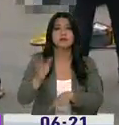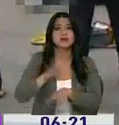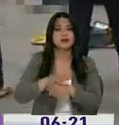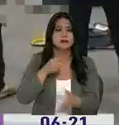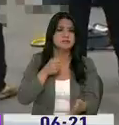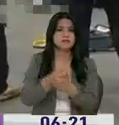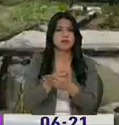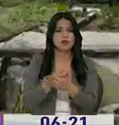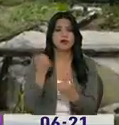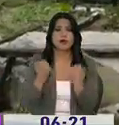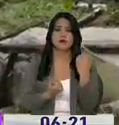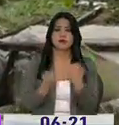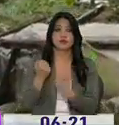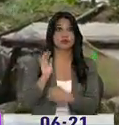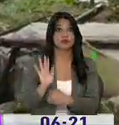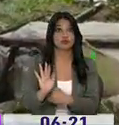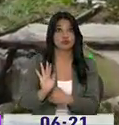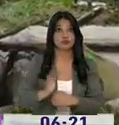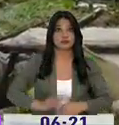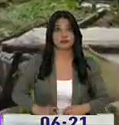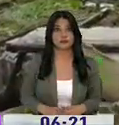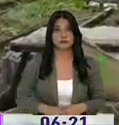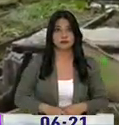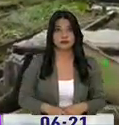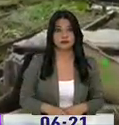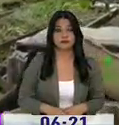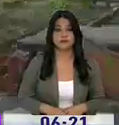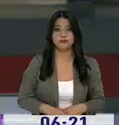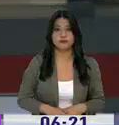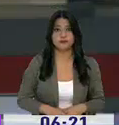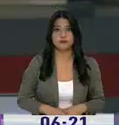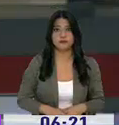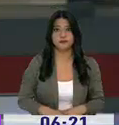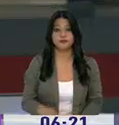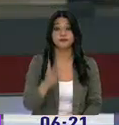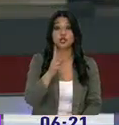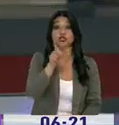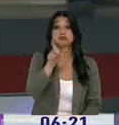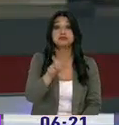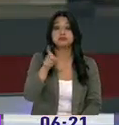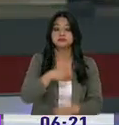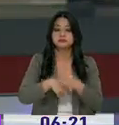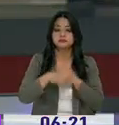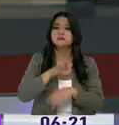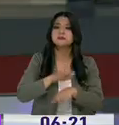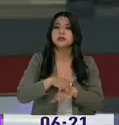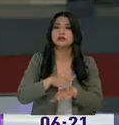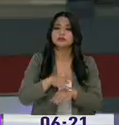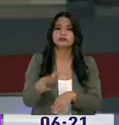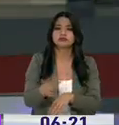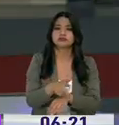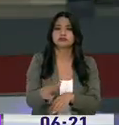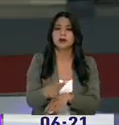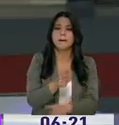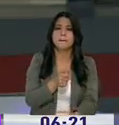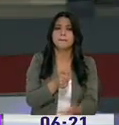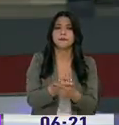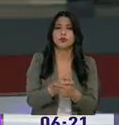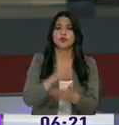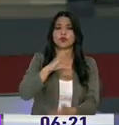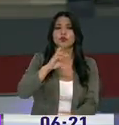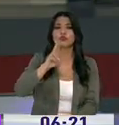de tránsito. Informó Gisela Moreira Lor. 2 personas resultaron heridas en un accidente de tránsito registrado en